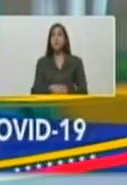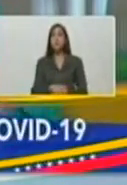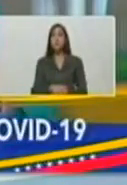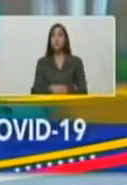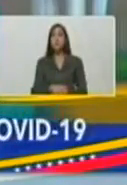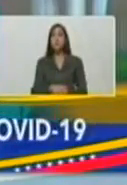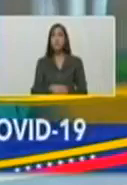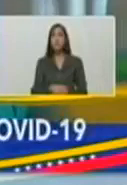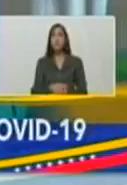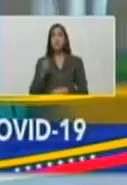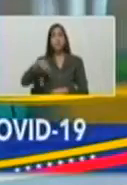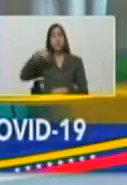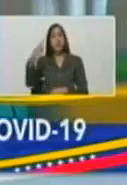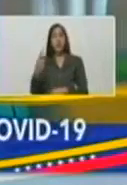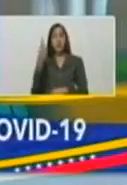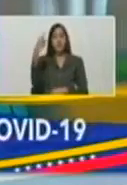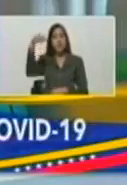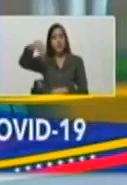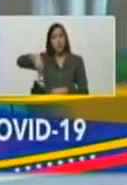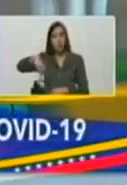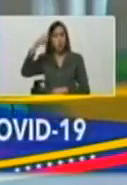Porque mañana, 1 de noviembre,